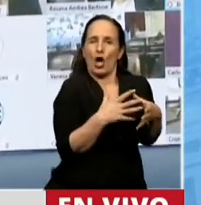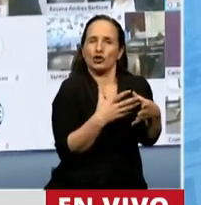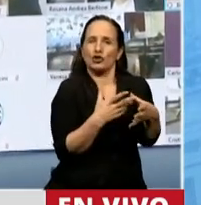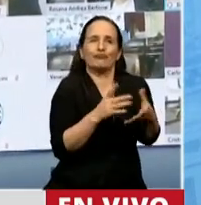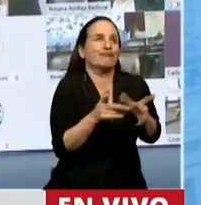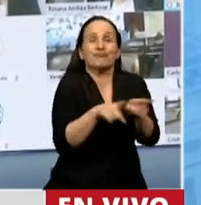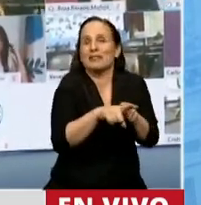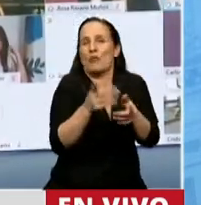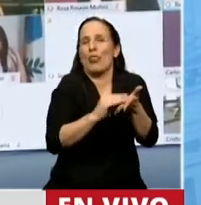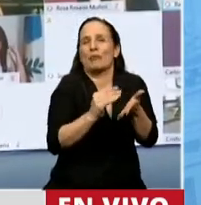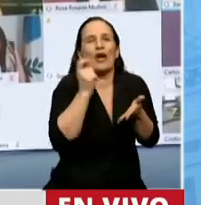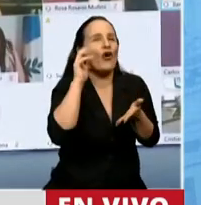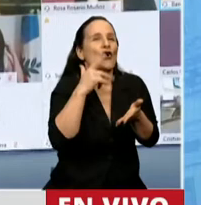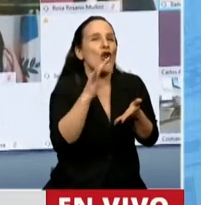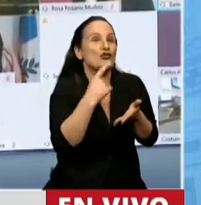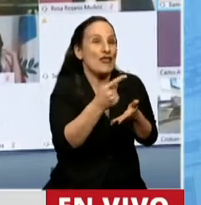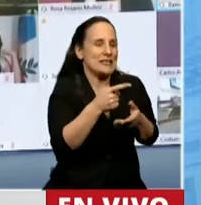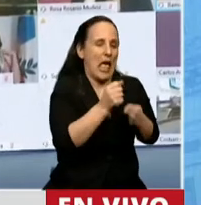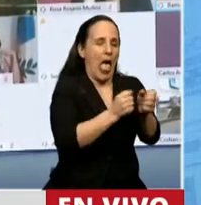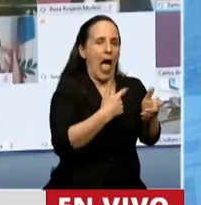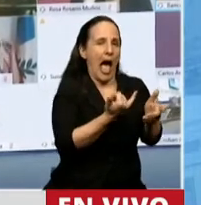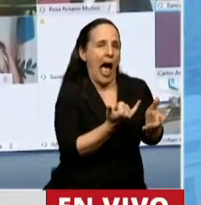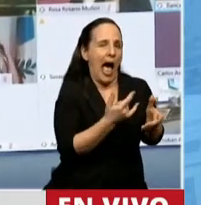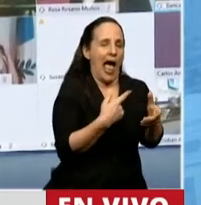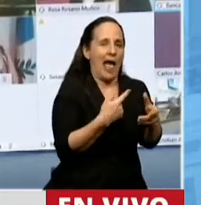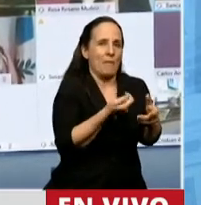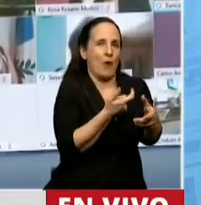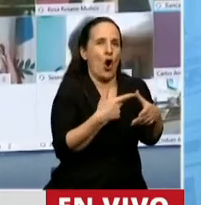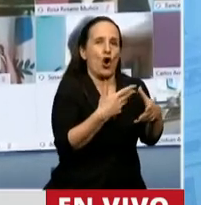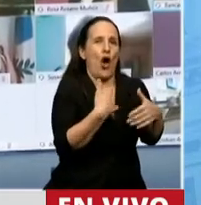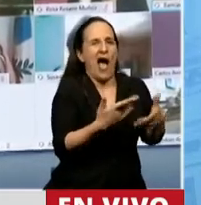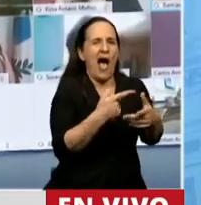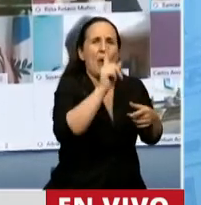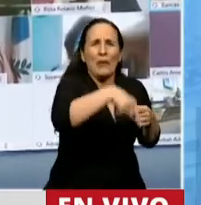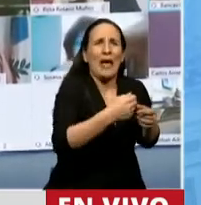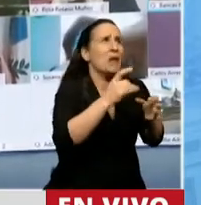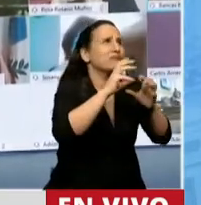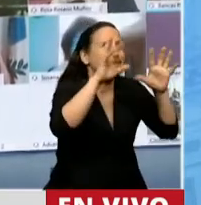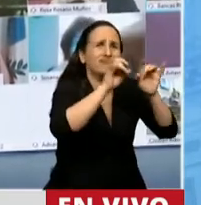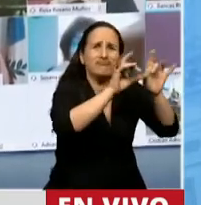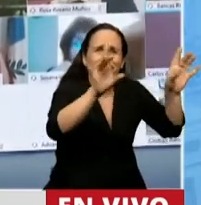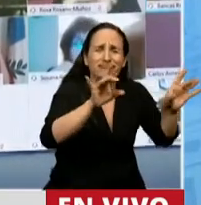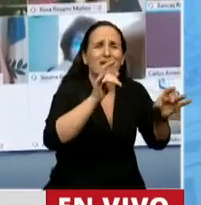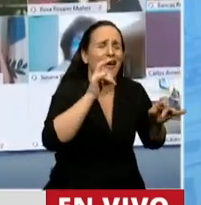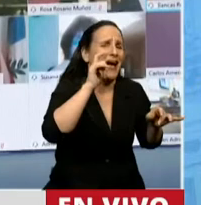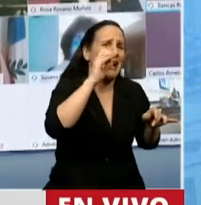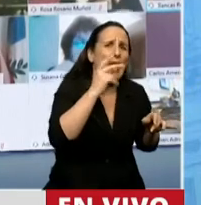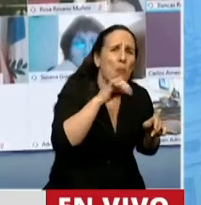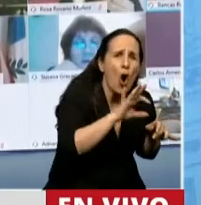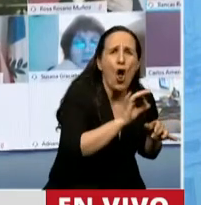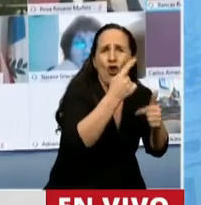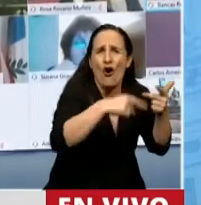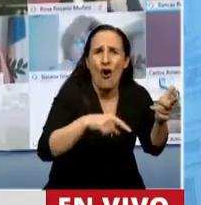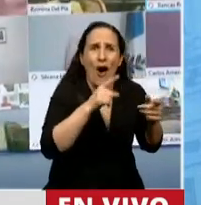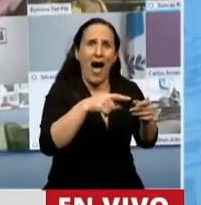el diputado Grosso, que son los que generan más huellas de carbono, que son los que generan más contribución a la crisis climática, se queden